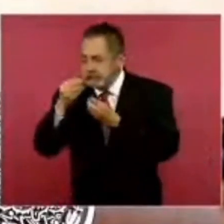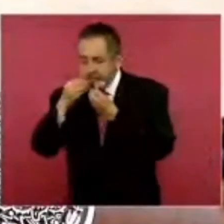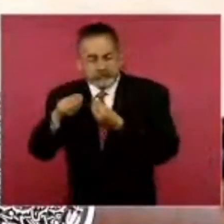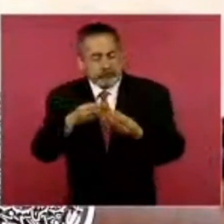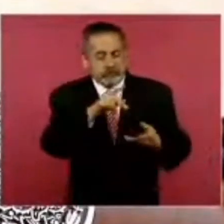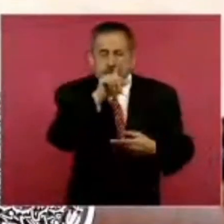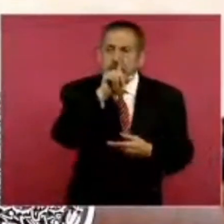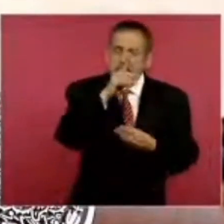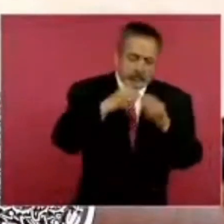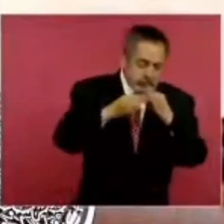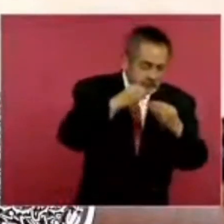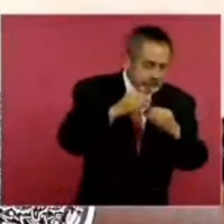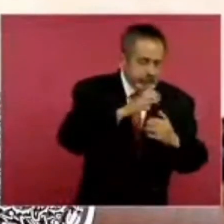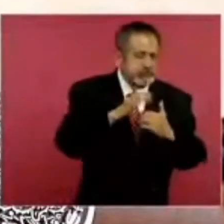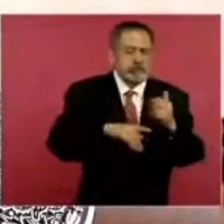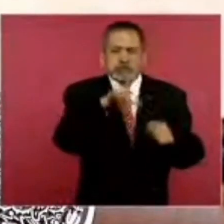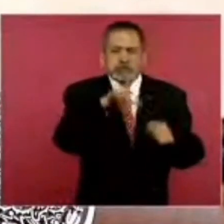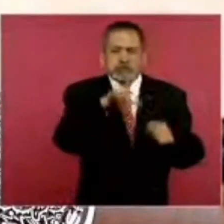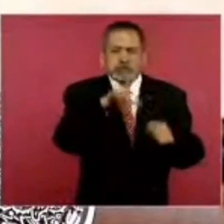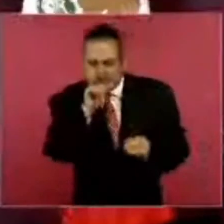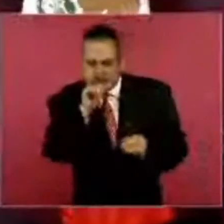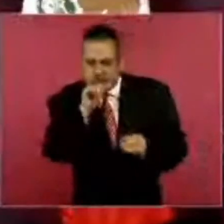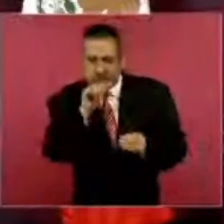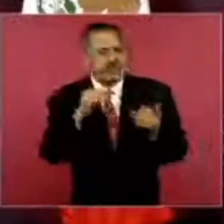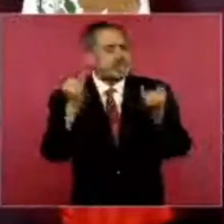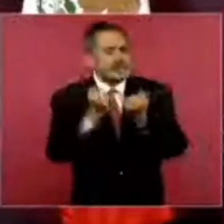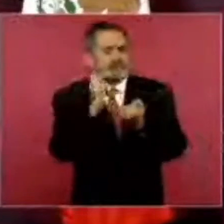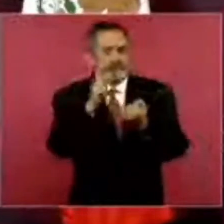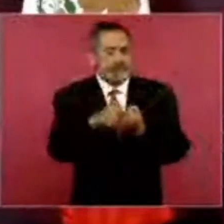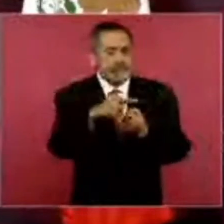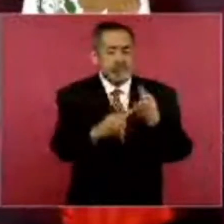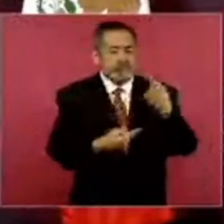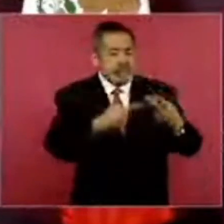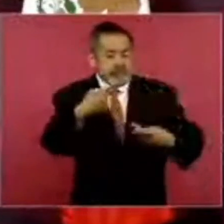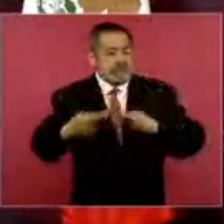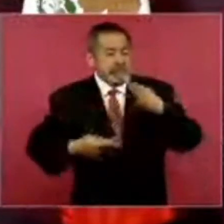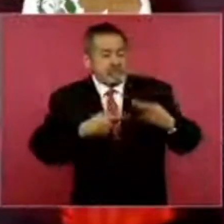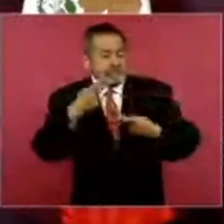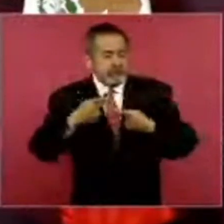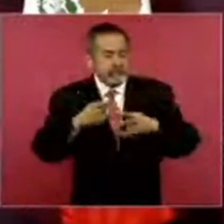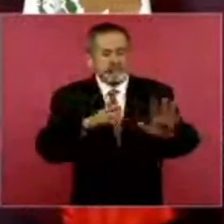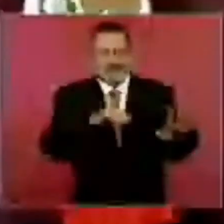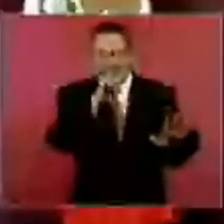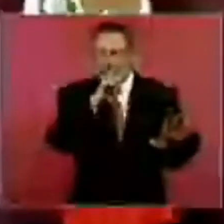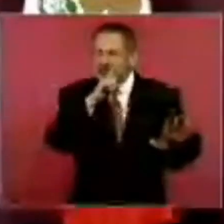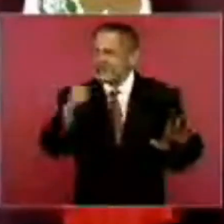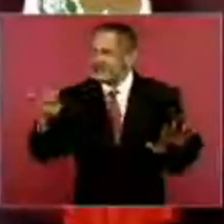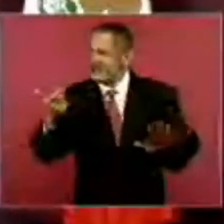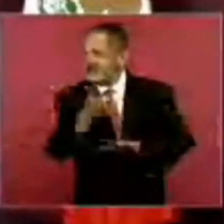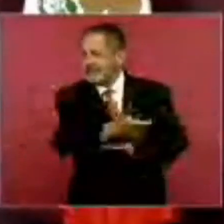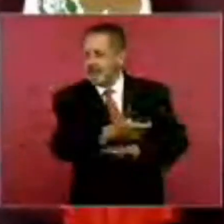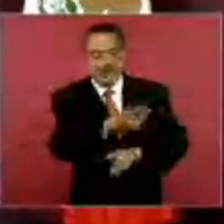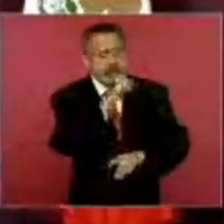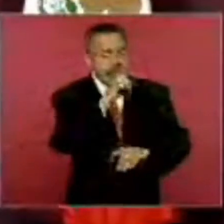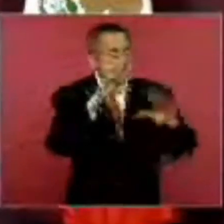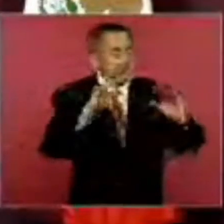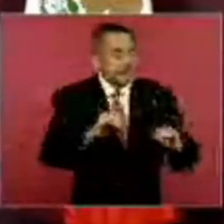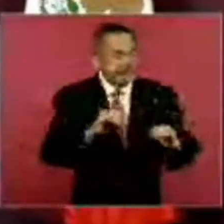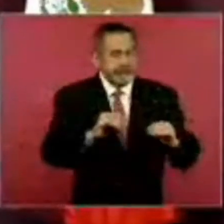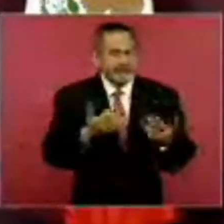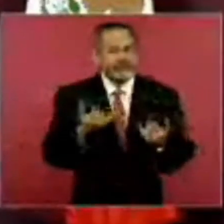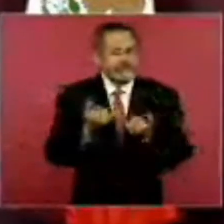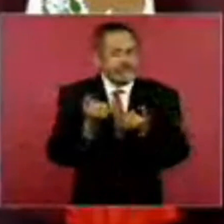conformarse el gallo, de oponerse. Esa práctica, aunque parezca así muy